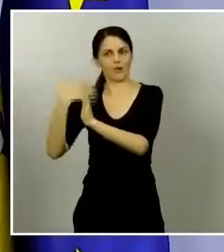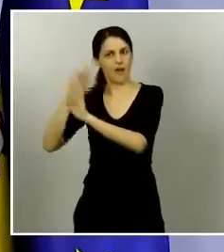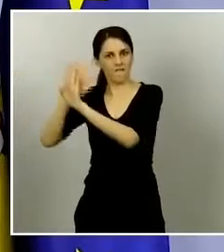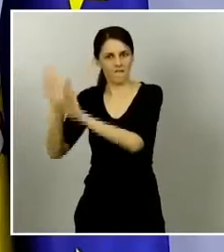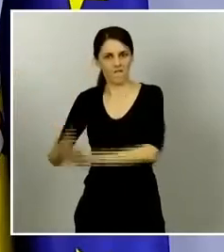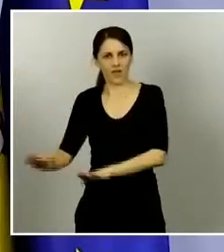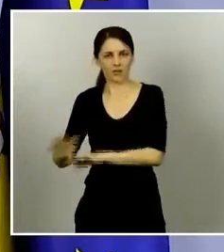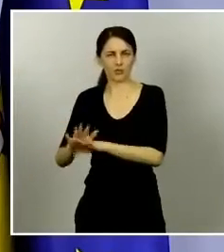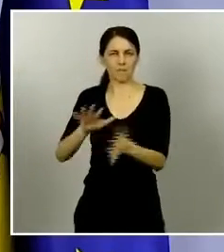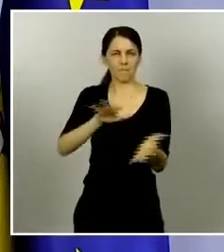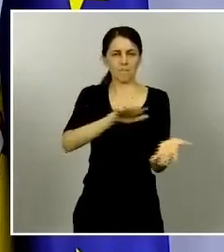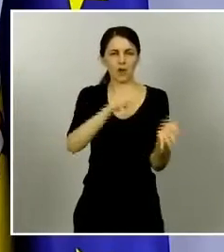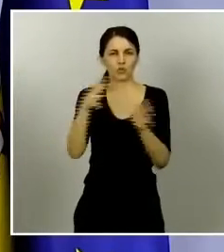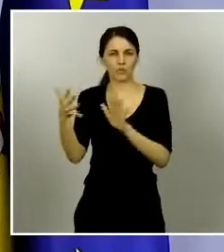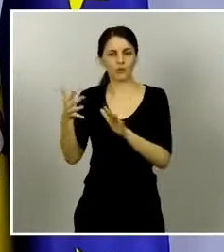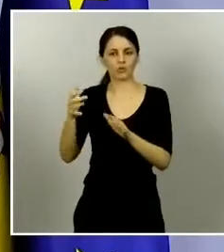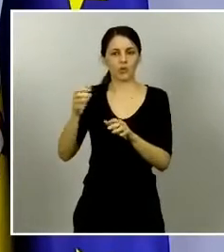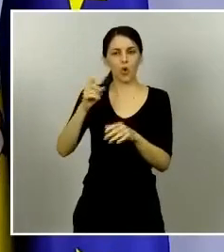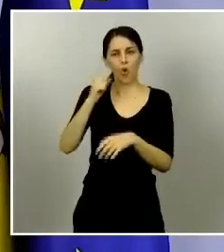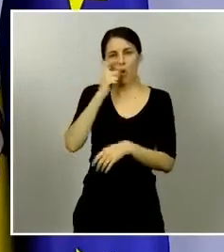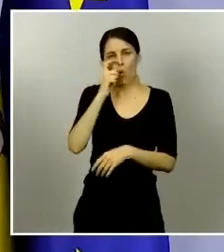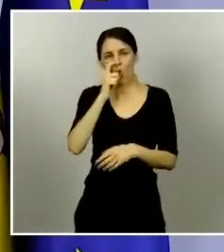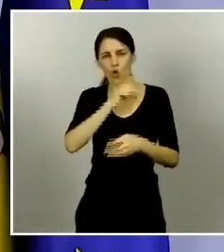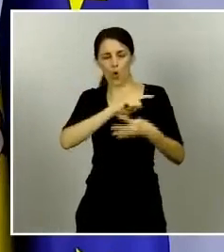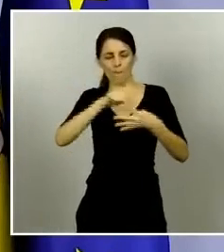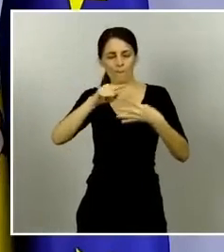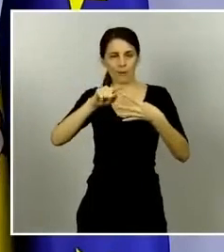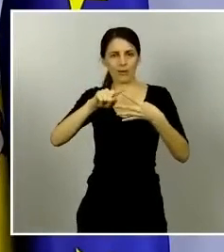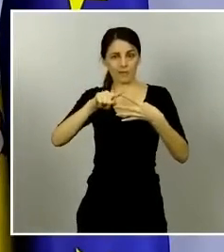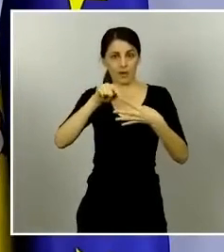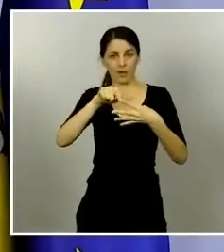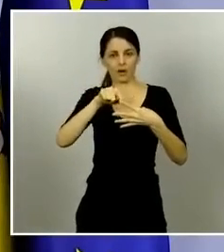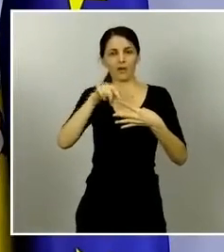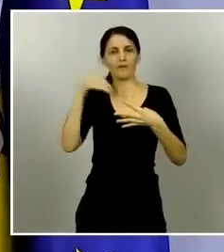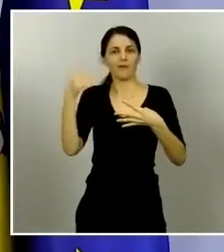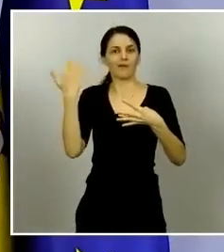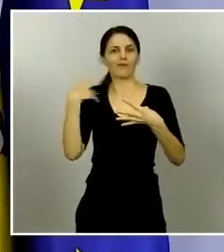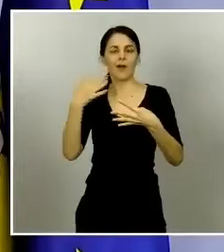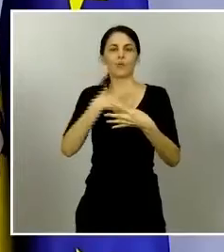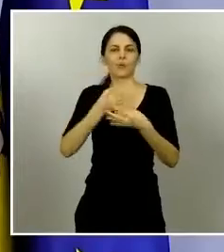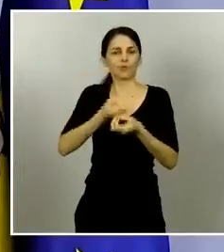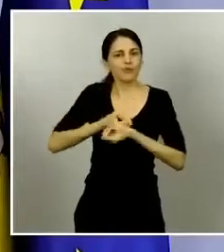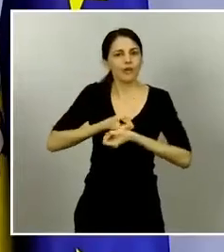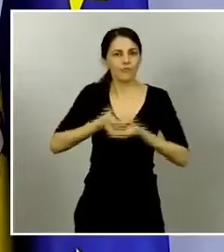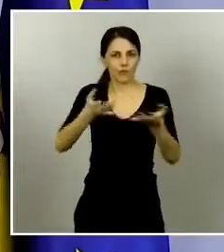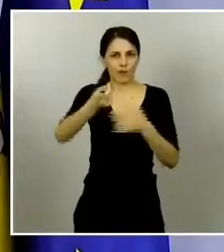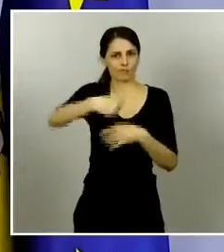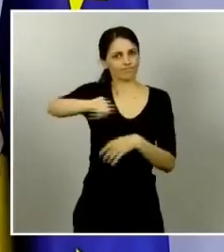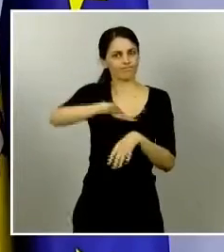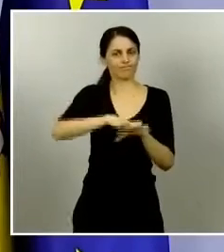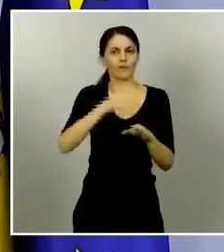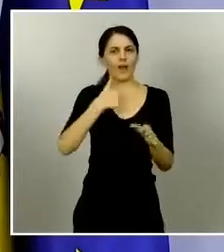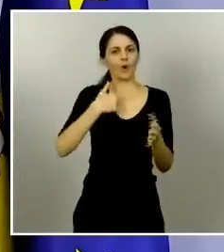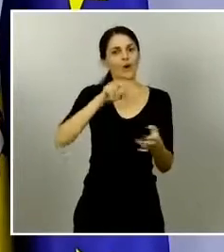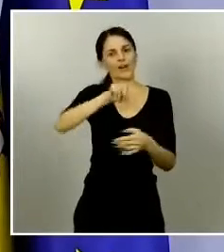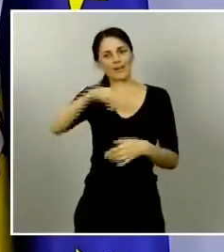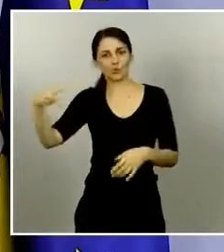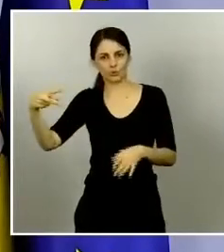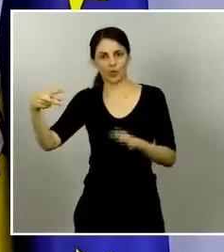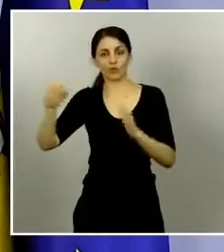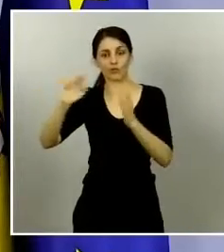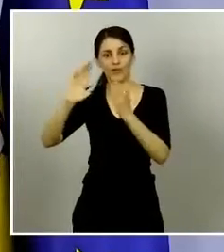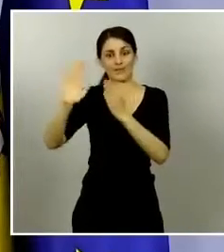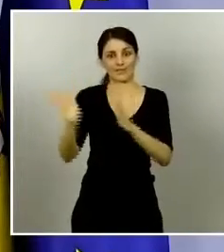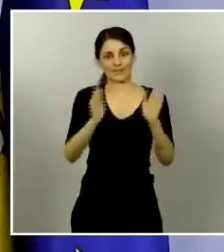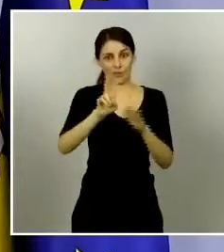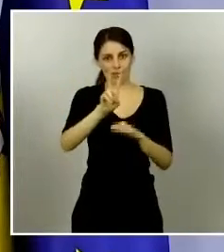semana siguiente y, por tanto, durante la primera semana de junio, más bien hacia finales de la primera semana de junio, estaremos en condiciones de proporcionarles